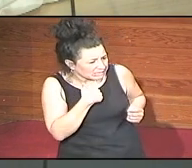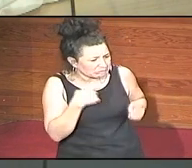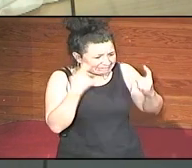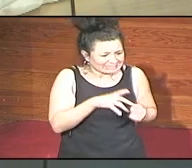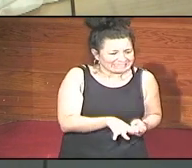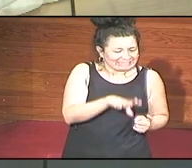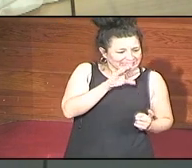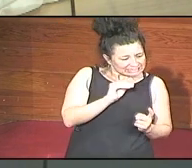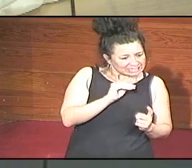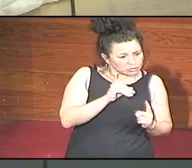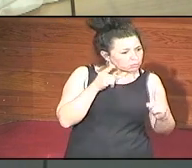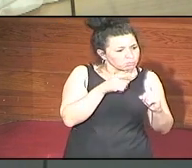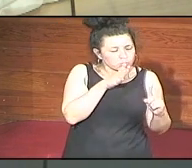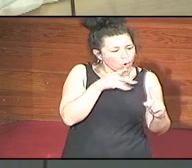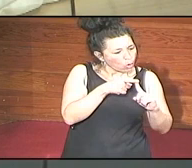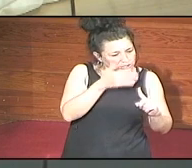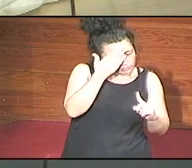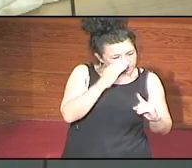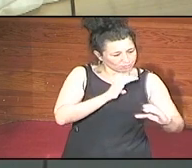para adelante